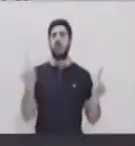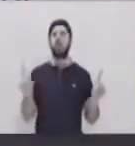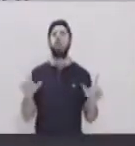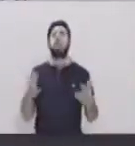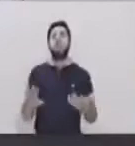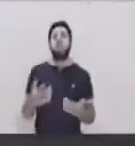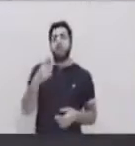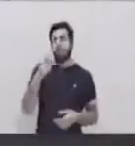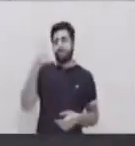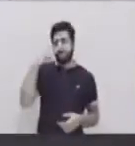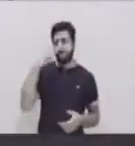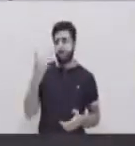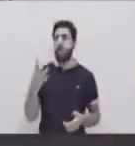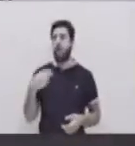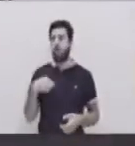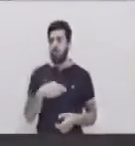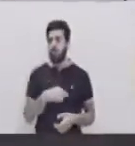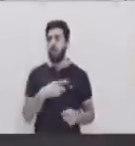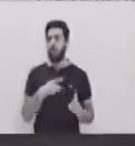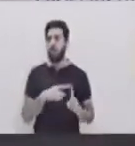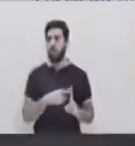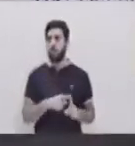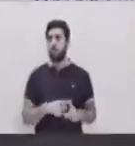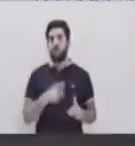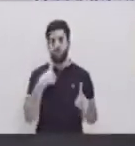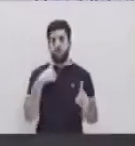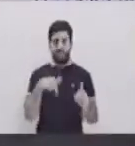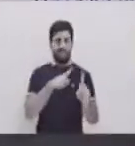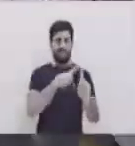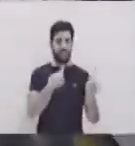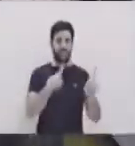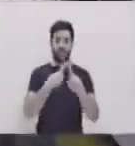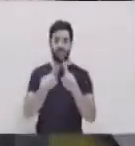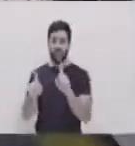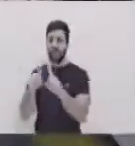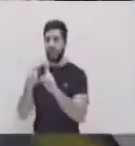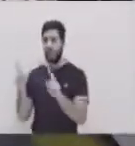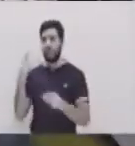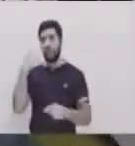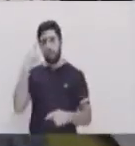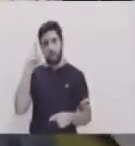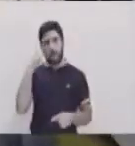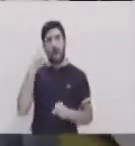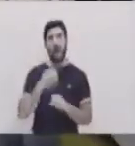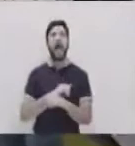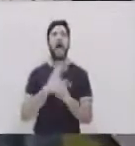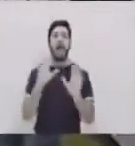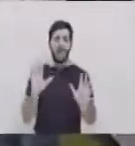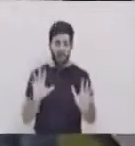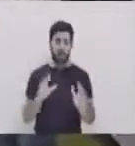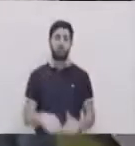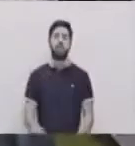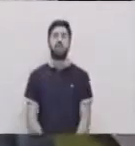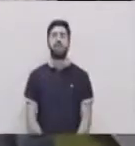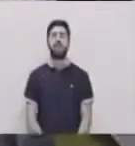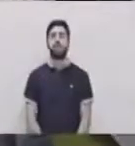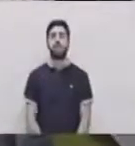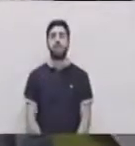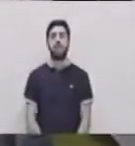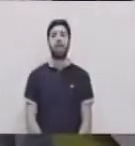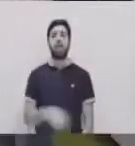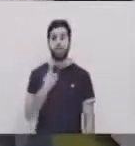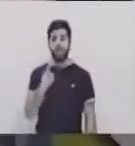vamos a hacer la diferenciación, la diferencia entre lenguaje, lengua y habla, para tenerlo claro y no confundir estos